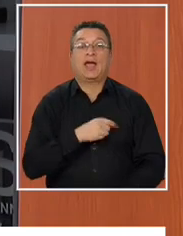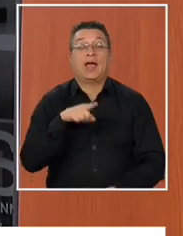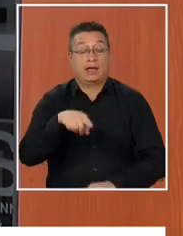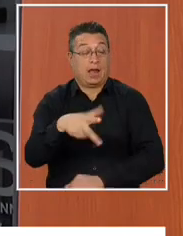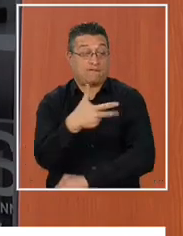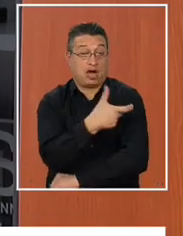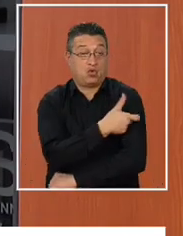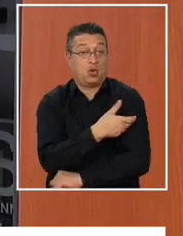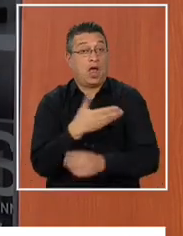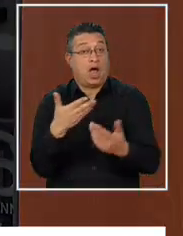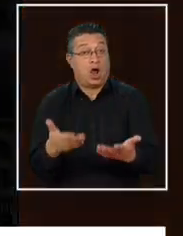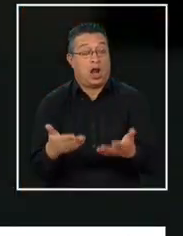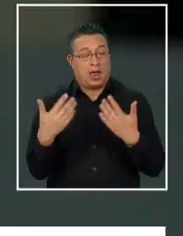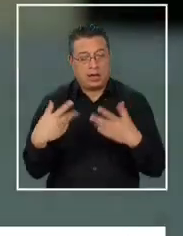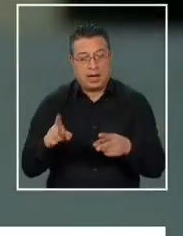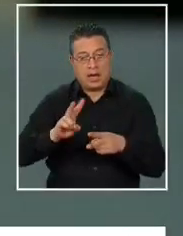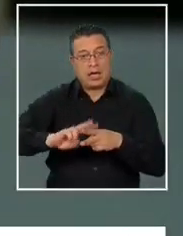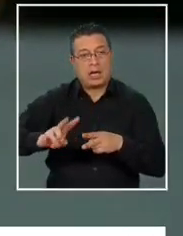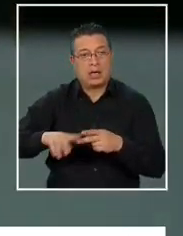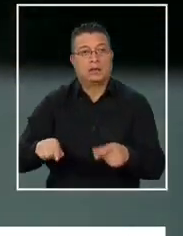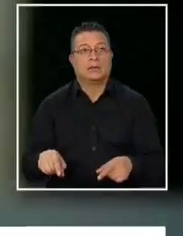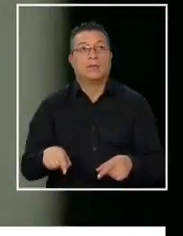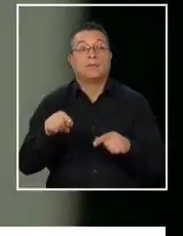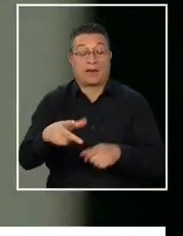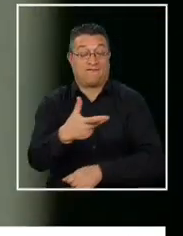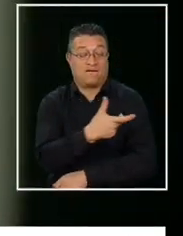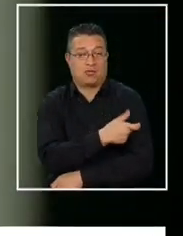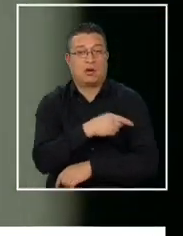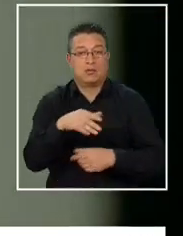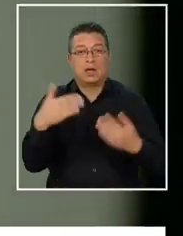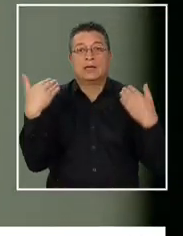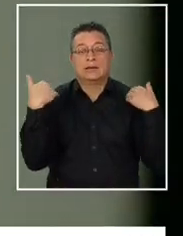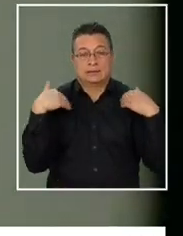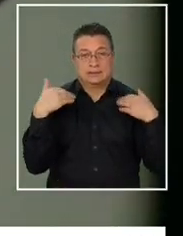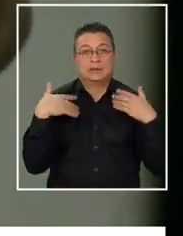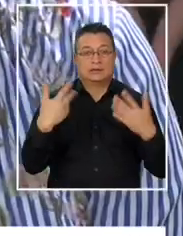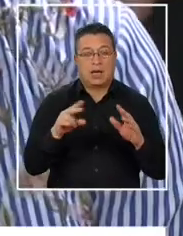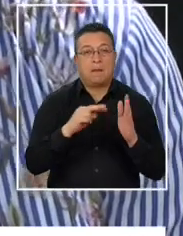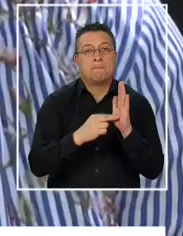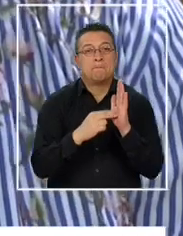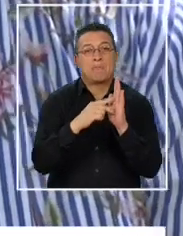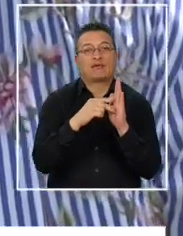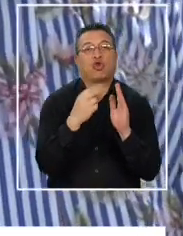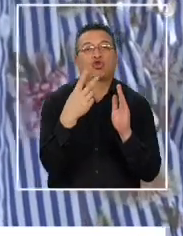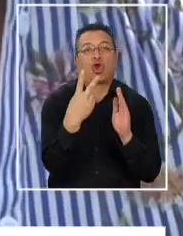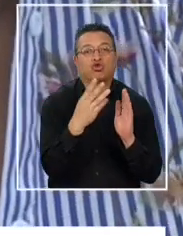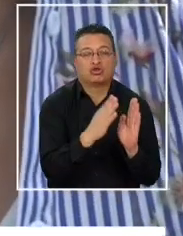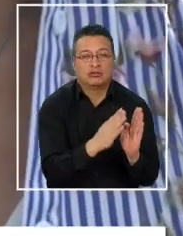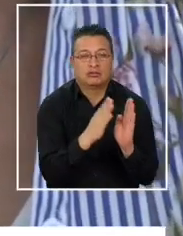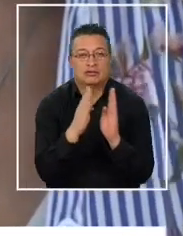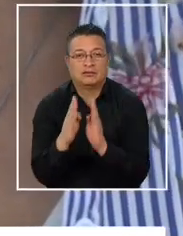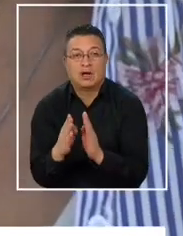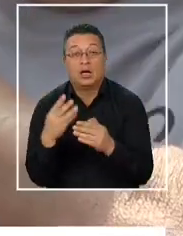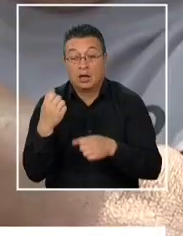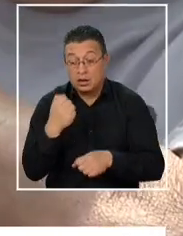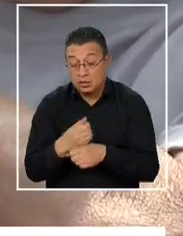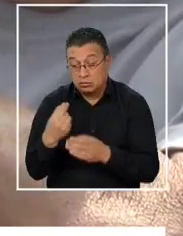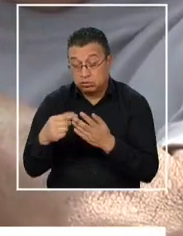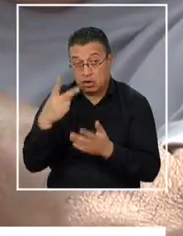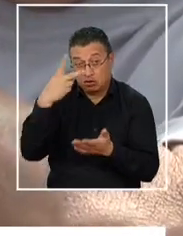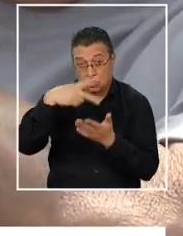vacuna ya está formulada. Esta vacuna está en la etapa de ensayos clínicos en fase 2. Y el trabajo podría dar resultados